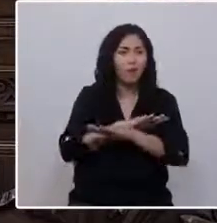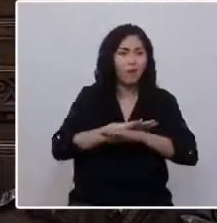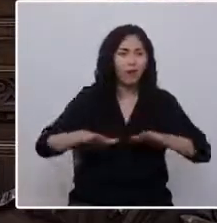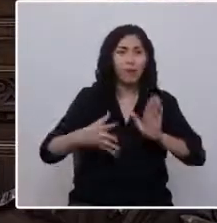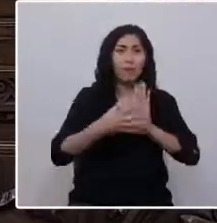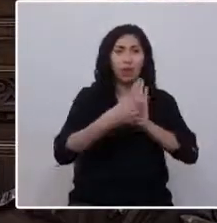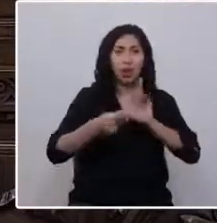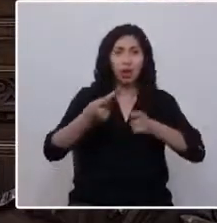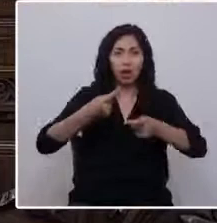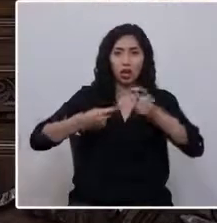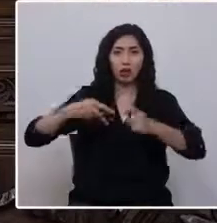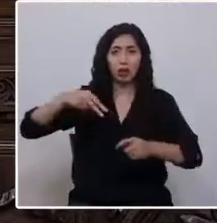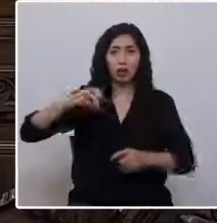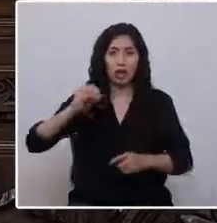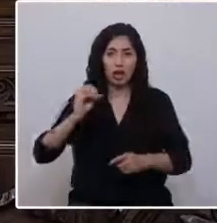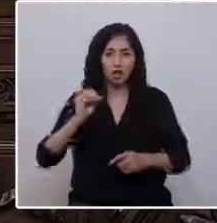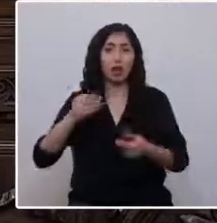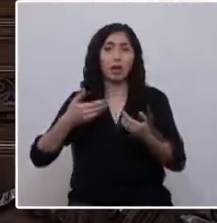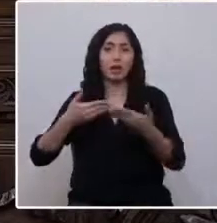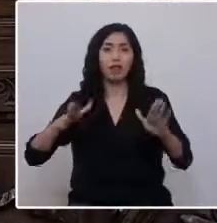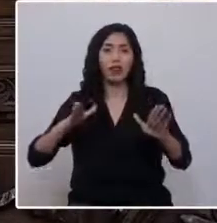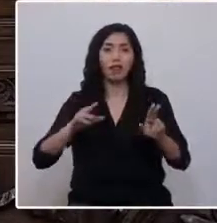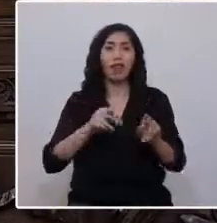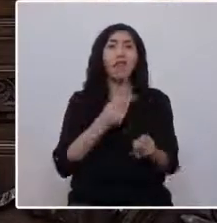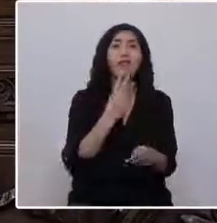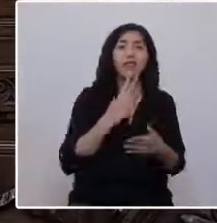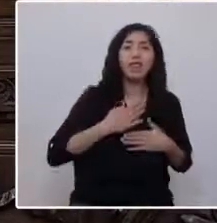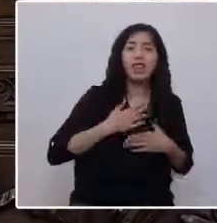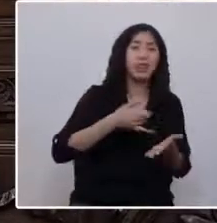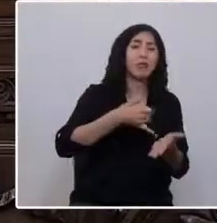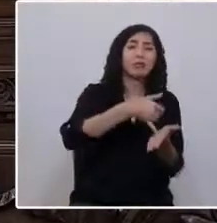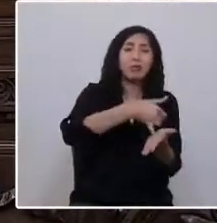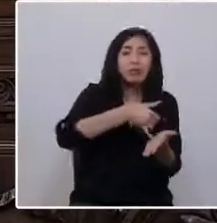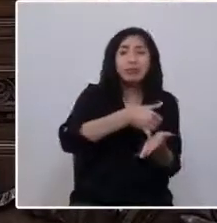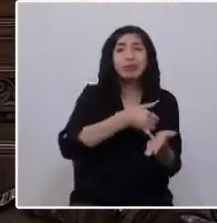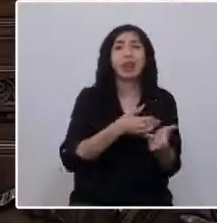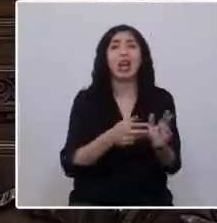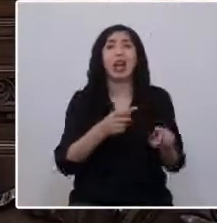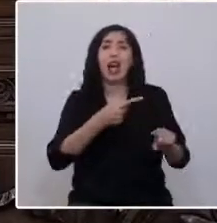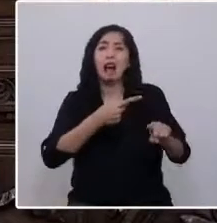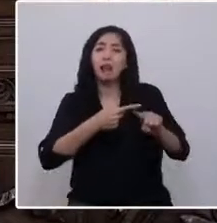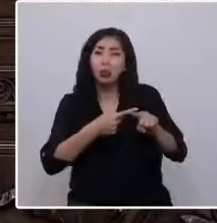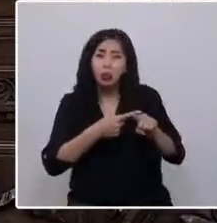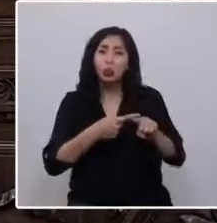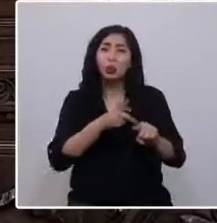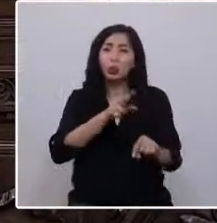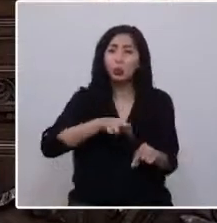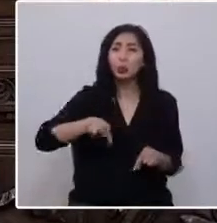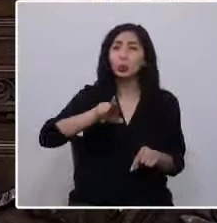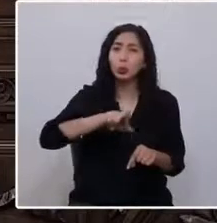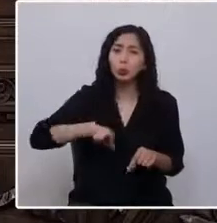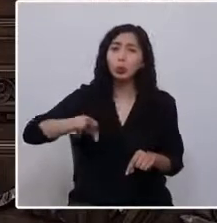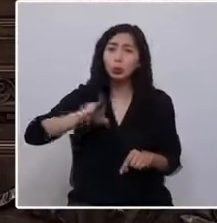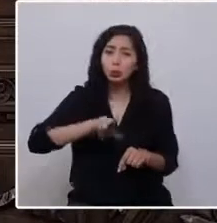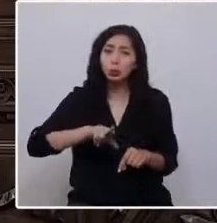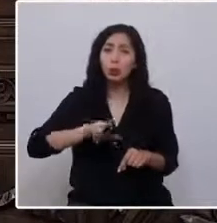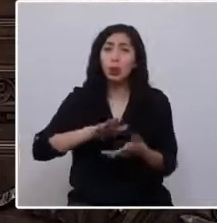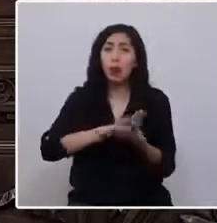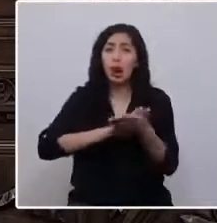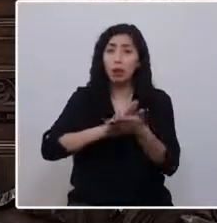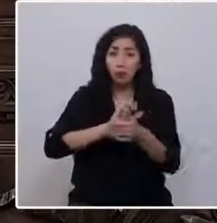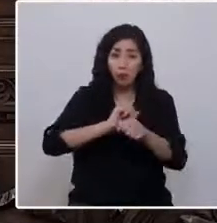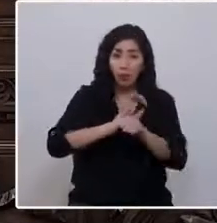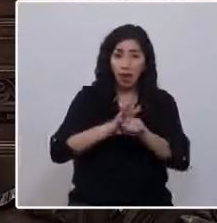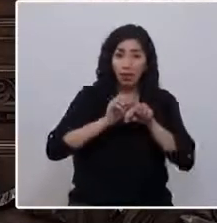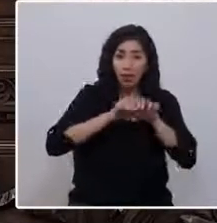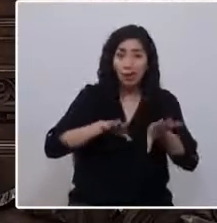que precariza la vida en una práctica de abuso constante que vergonzosamente aún en las condiciones de crisis como la pandemia sigue